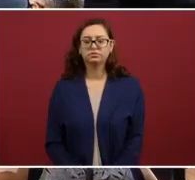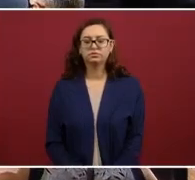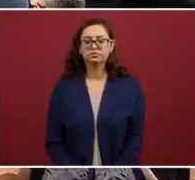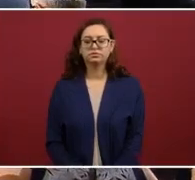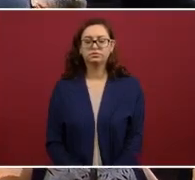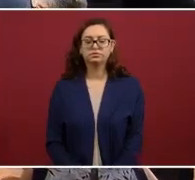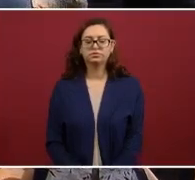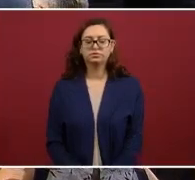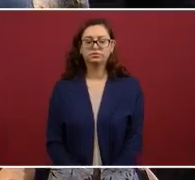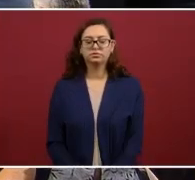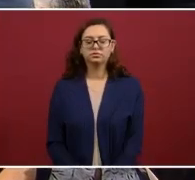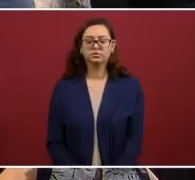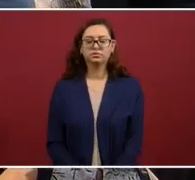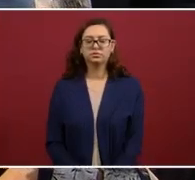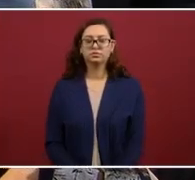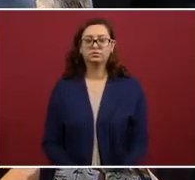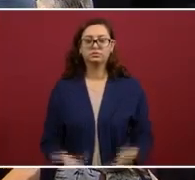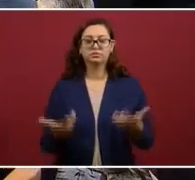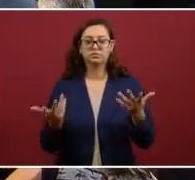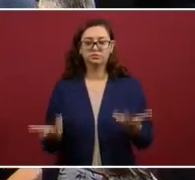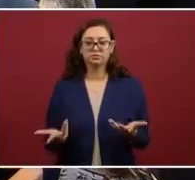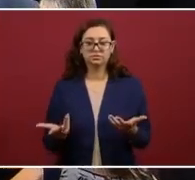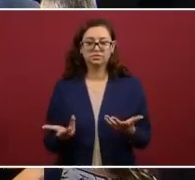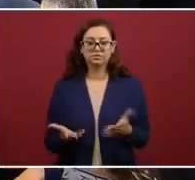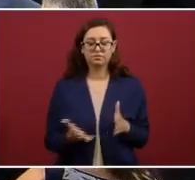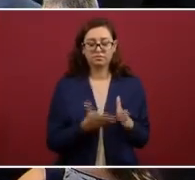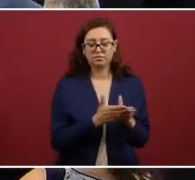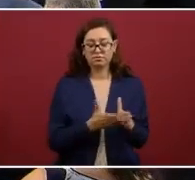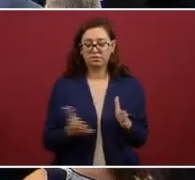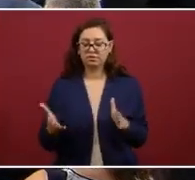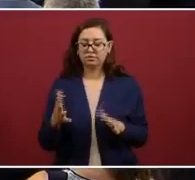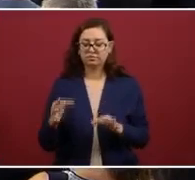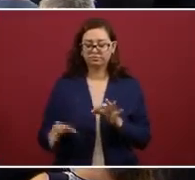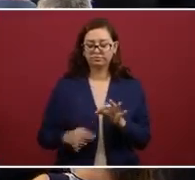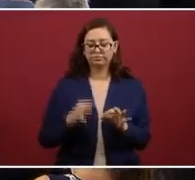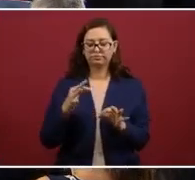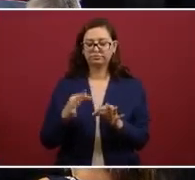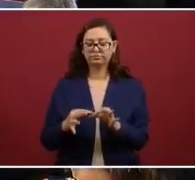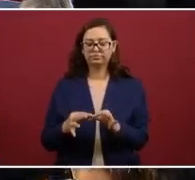Bueno, pues concluimos esta primera etapa.